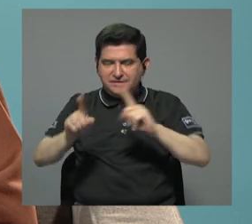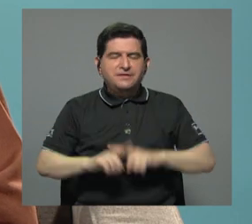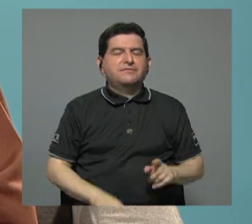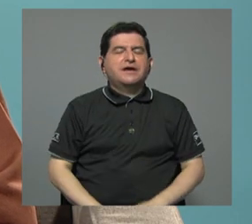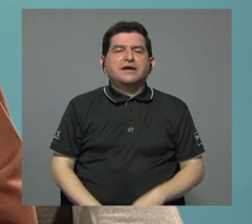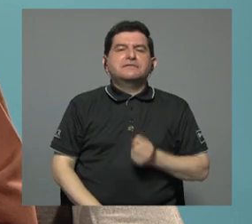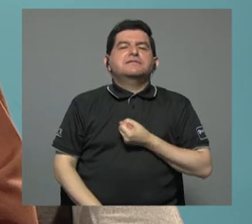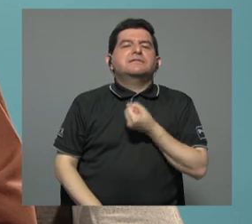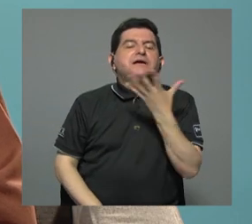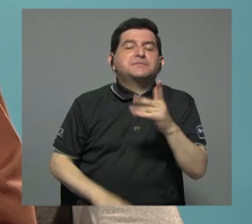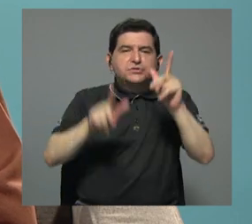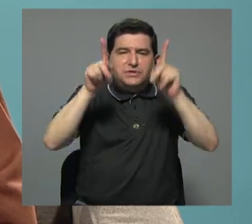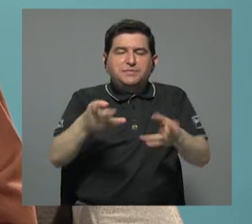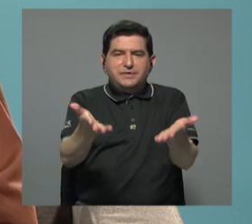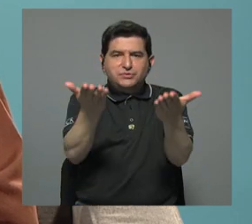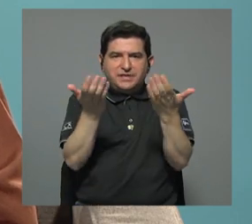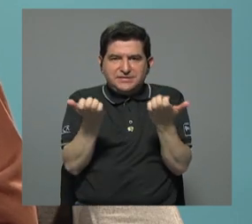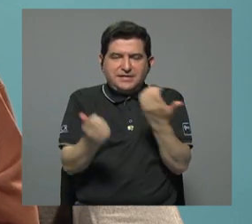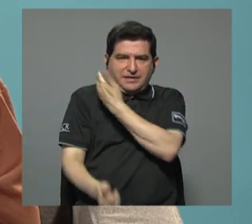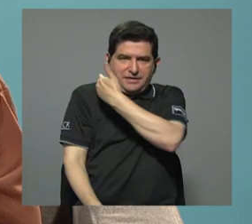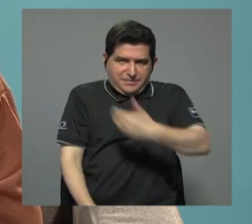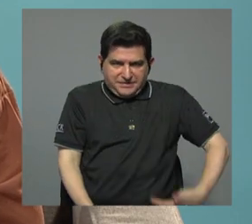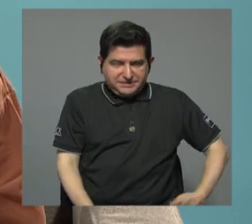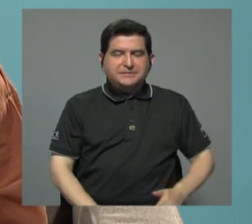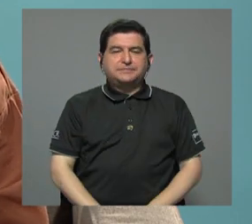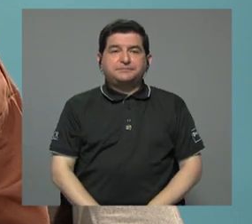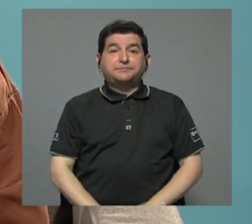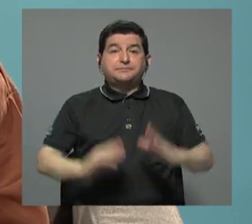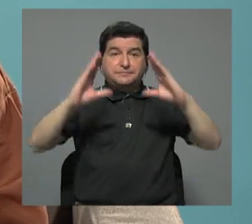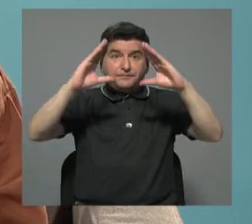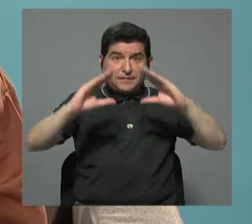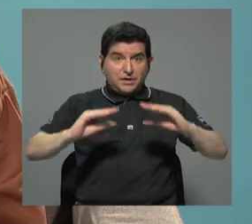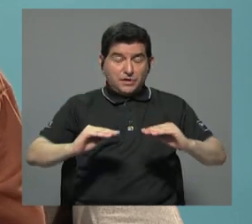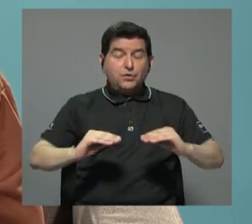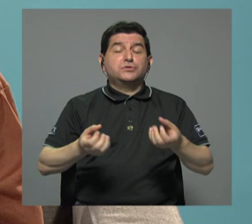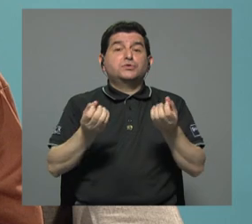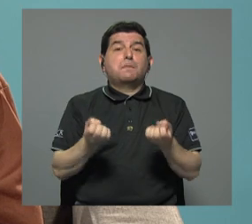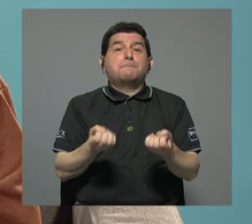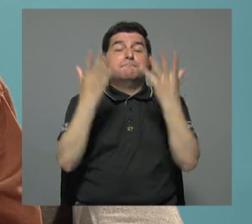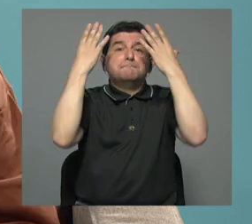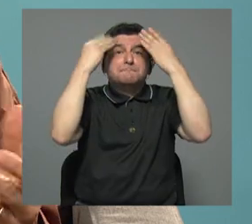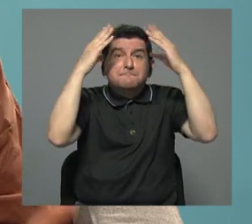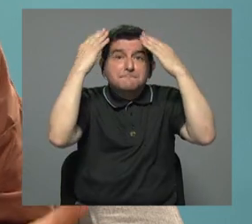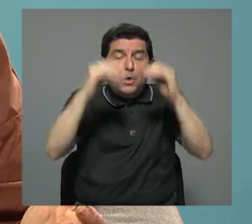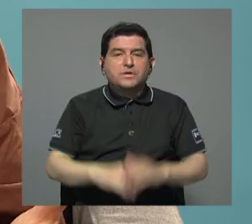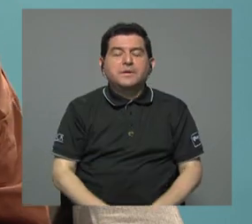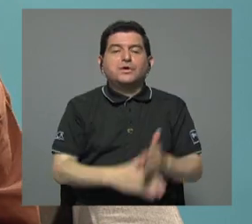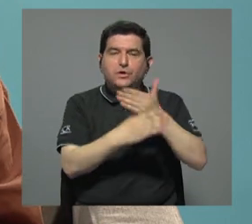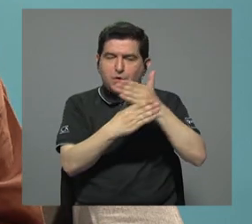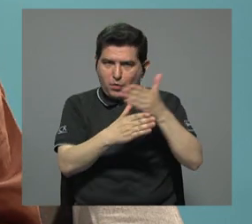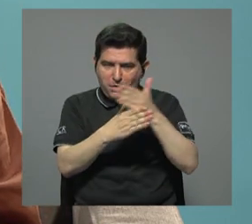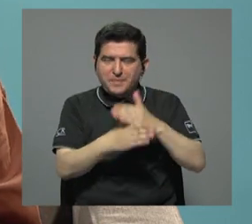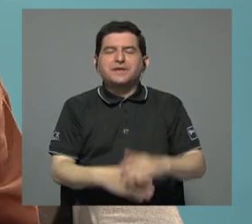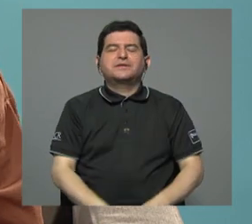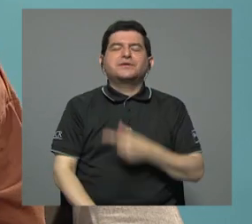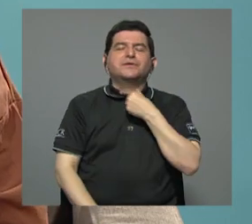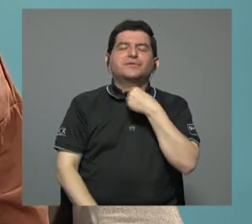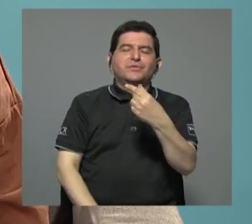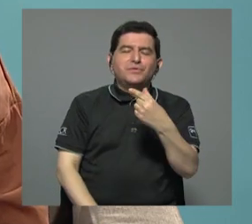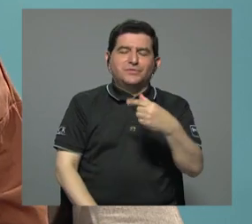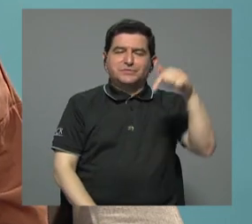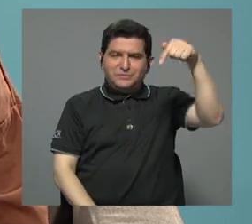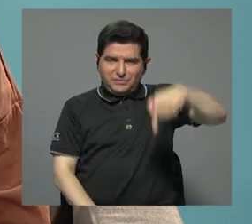que aspiran a la presidencia y bueno una noche con muchísima información y compartiendo un placer compartir